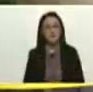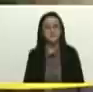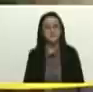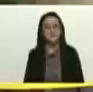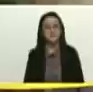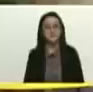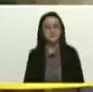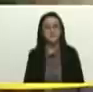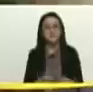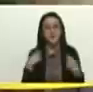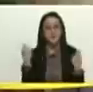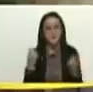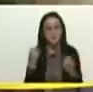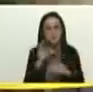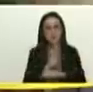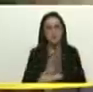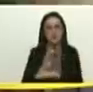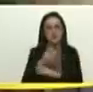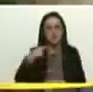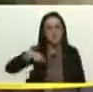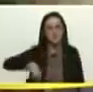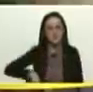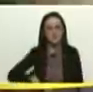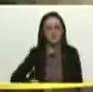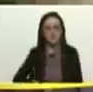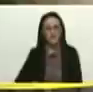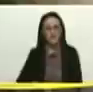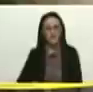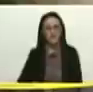de promoción y protección de inversiones